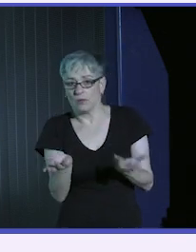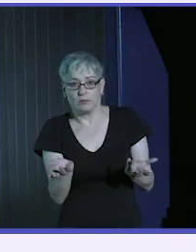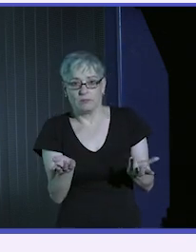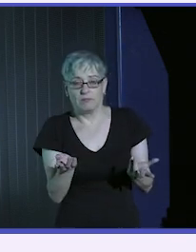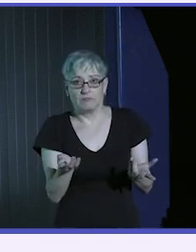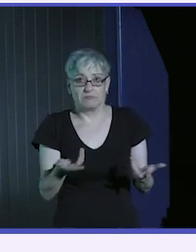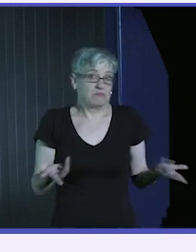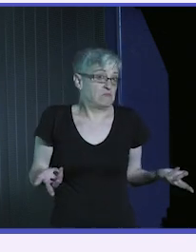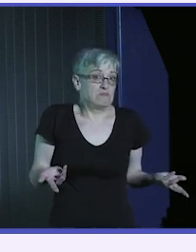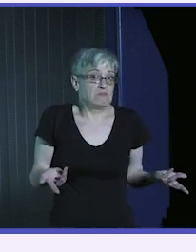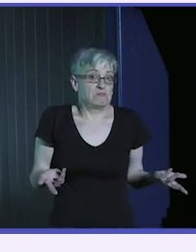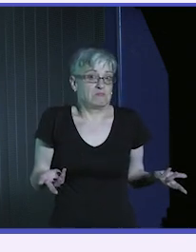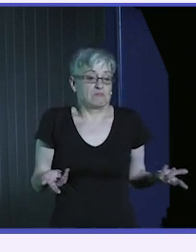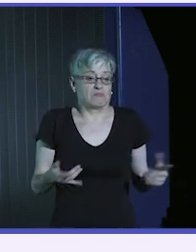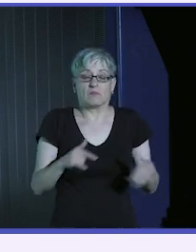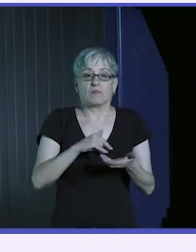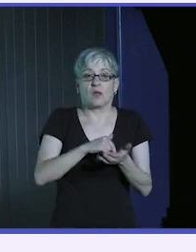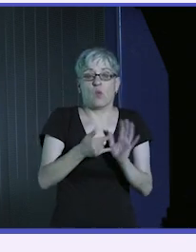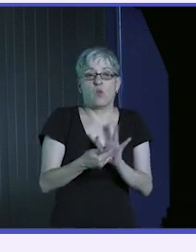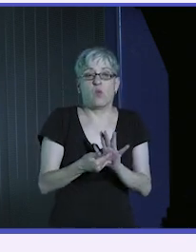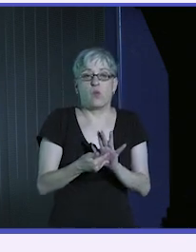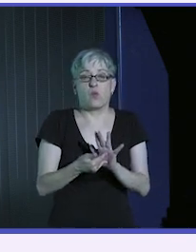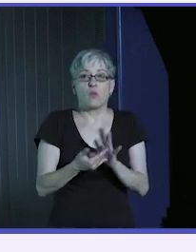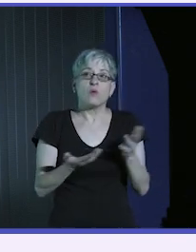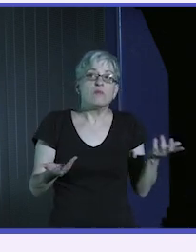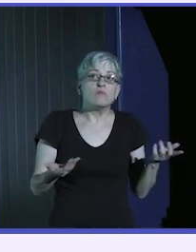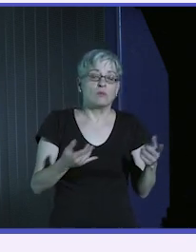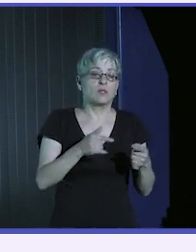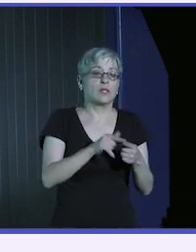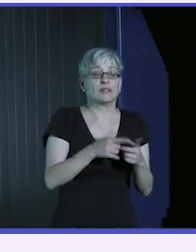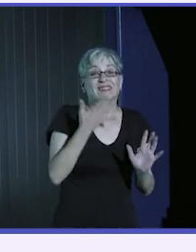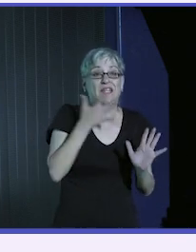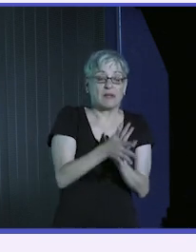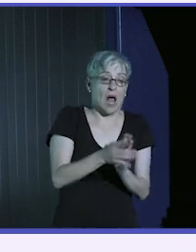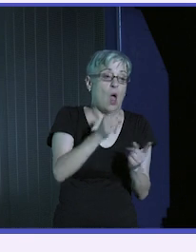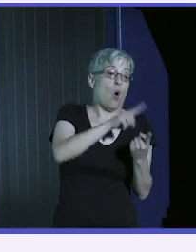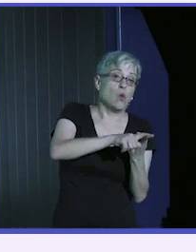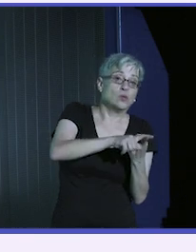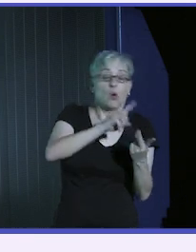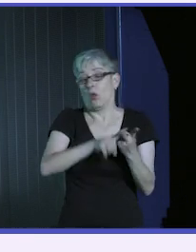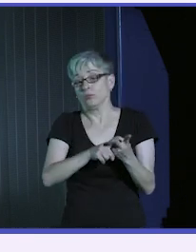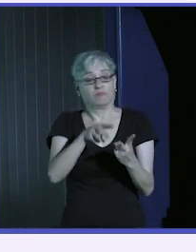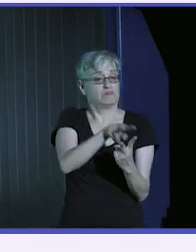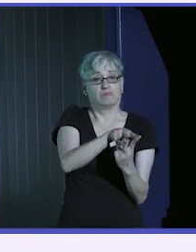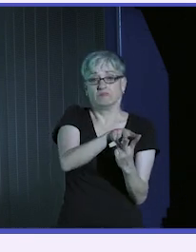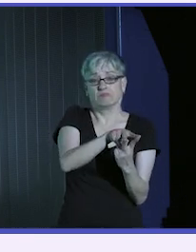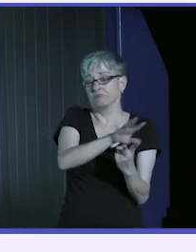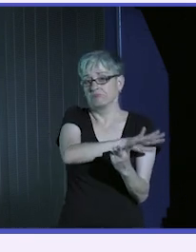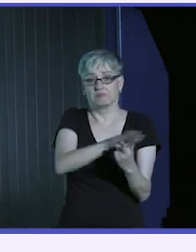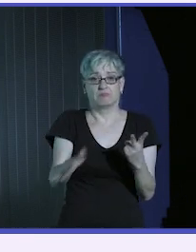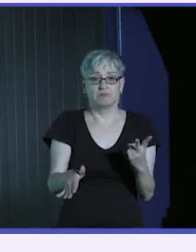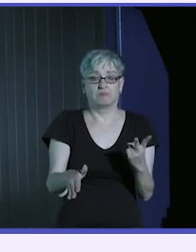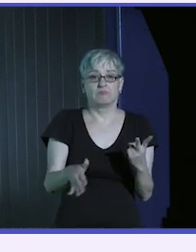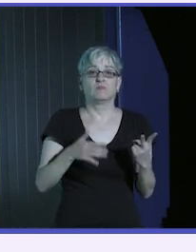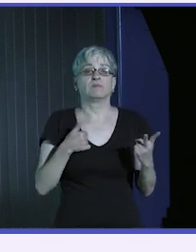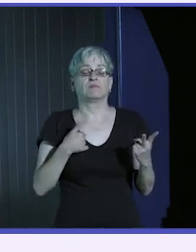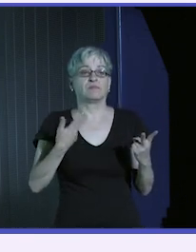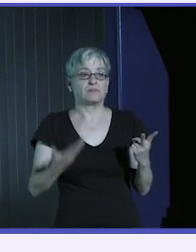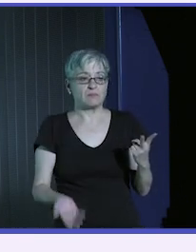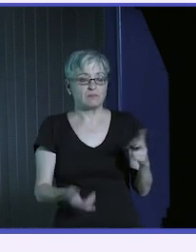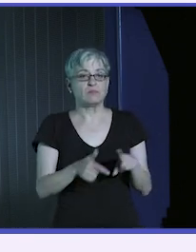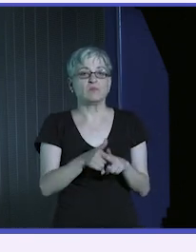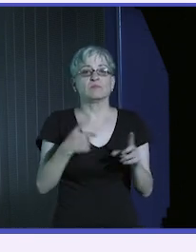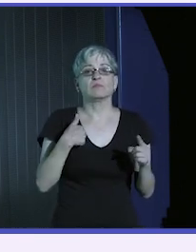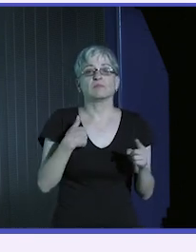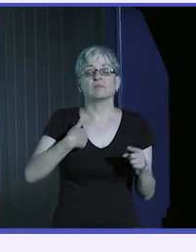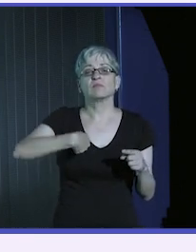comportan seleccionando una solución o otra. Nosotros, como por razones prácticas conocéis, dejamos pasar